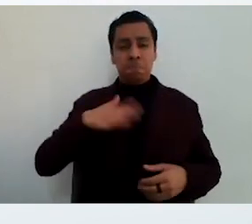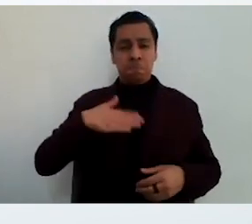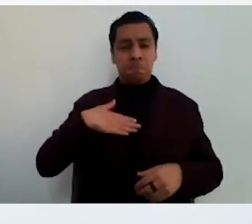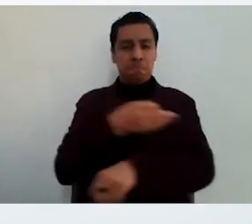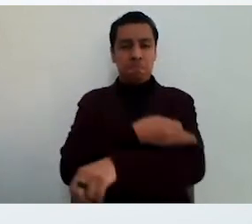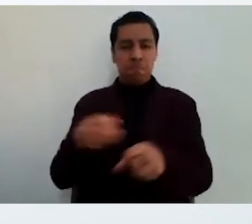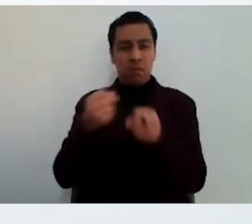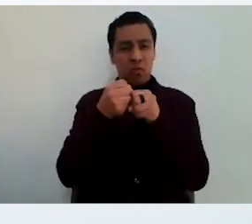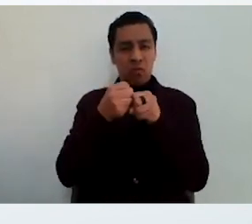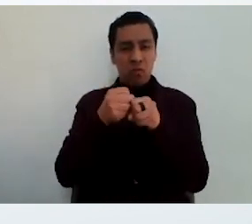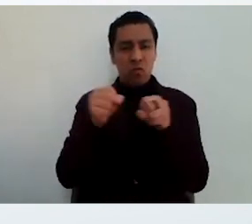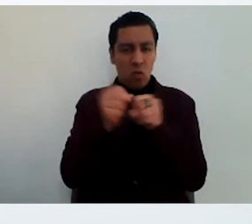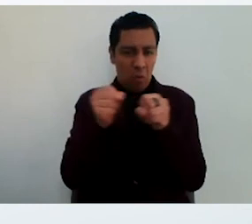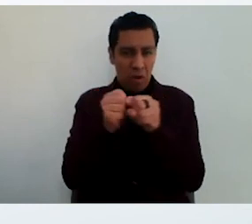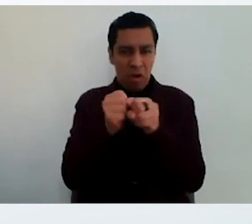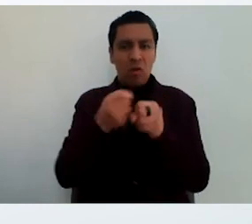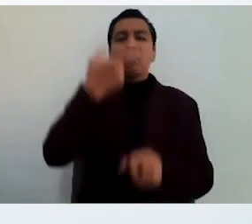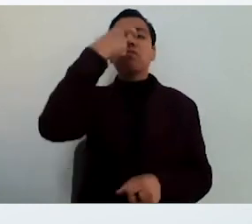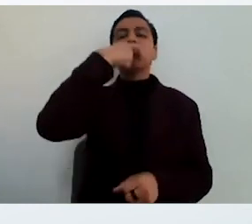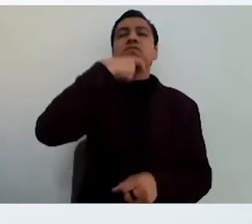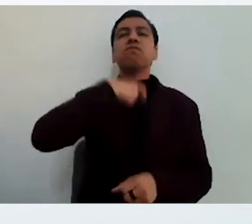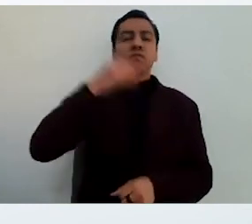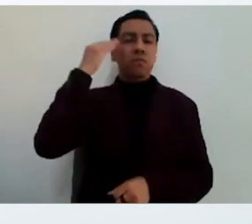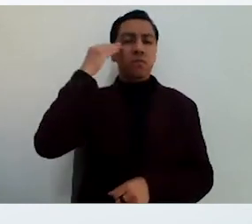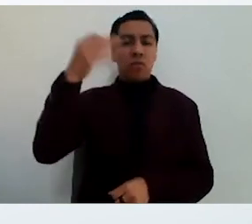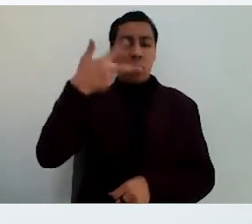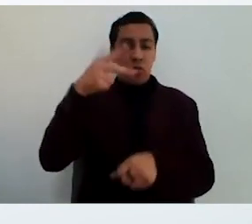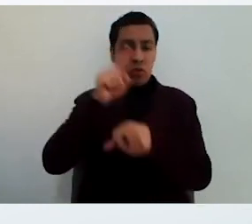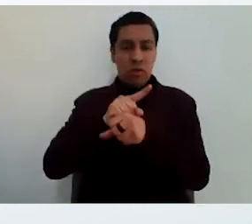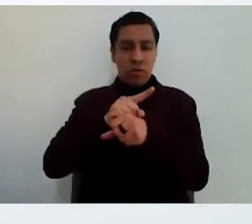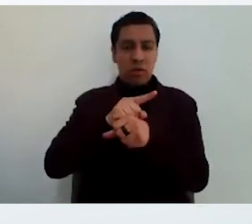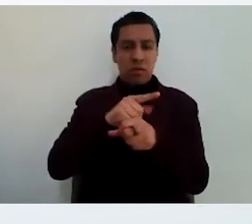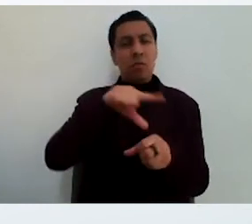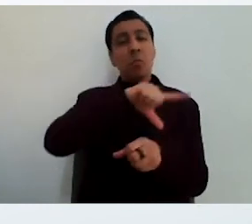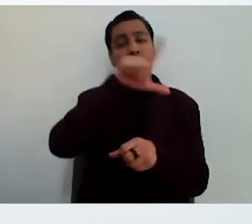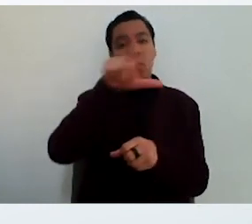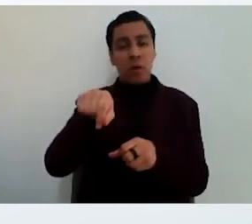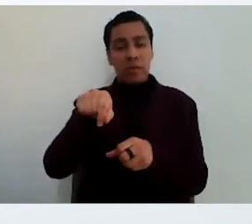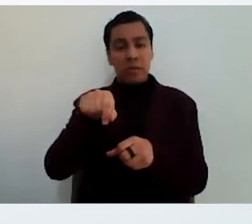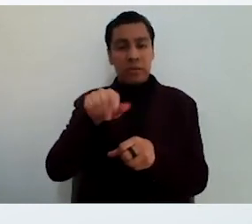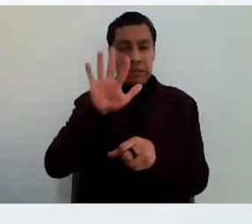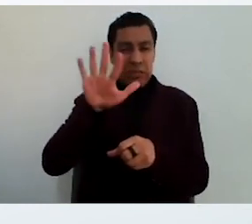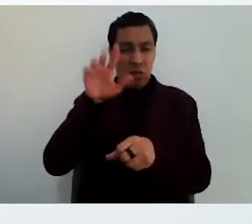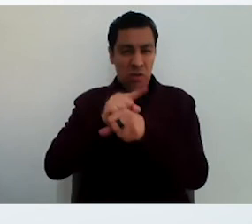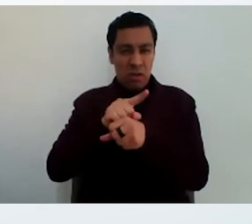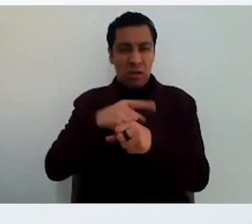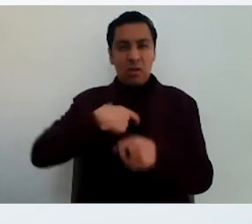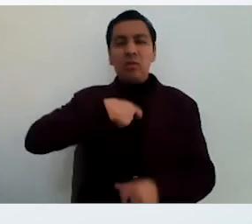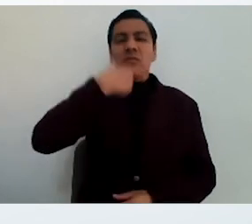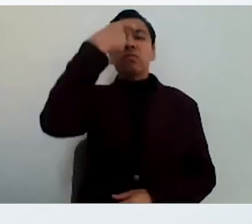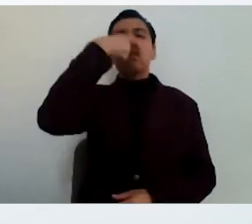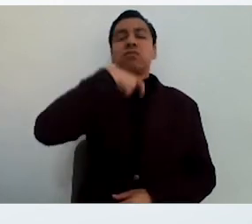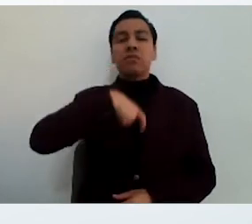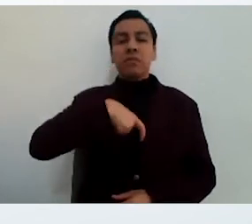casi 8 días y a los 5 días de la intubación ya no podía orinar, entonces lo están tratando